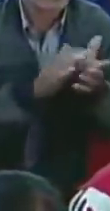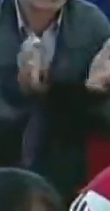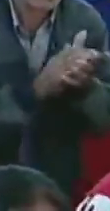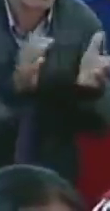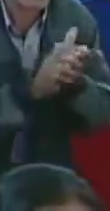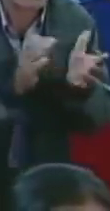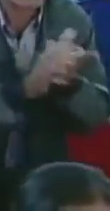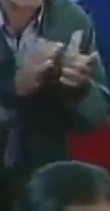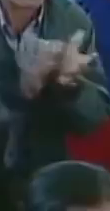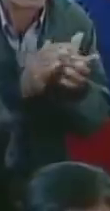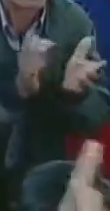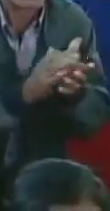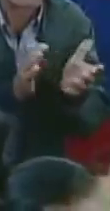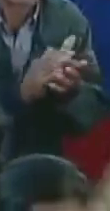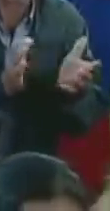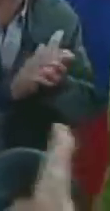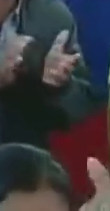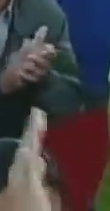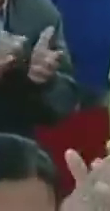Mis deseos son, mis deseos son.